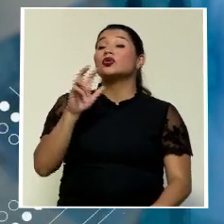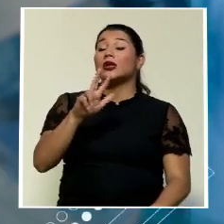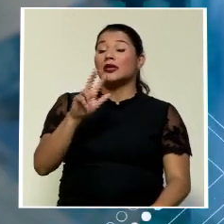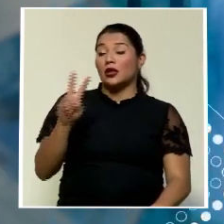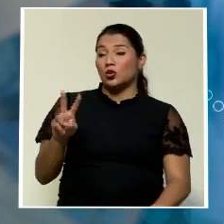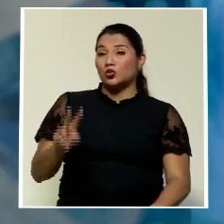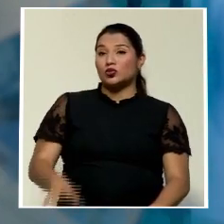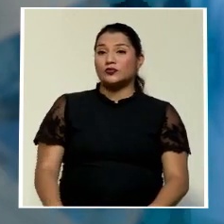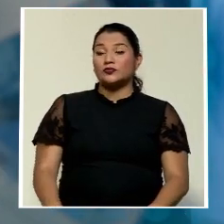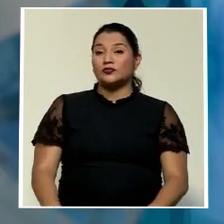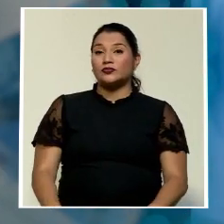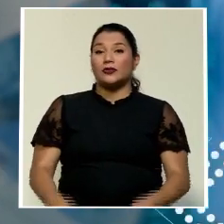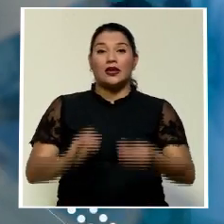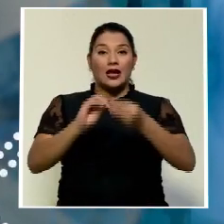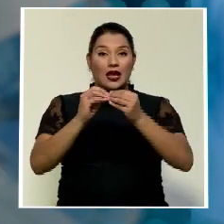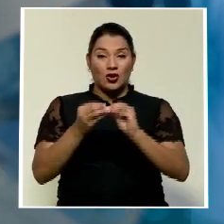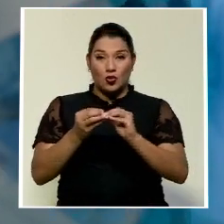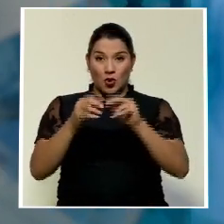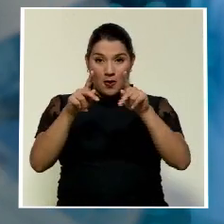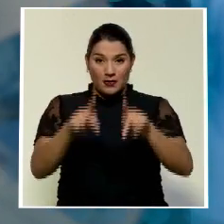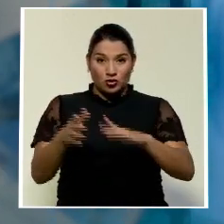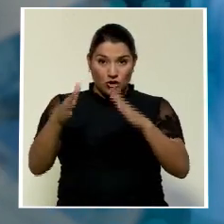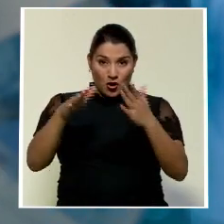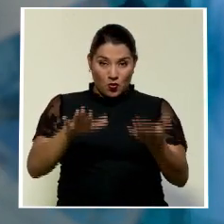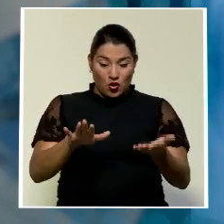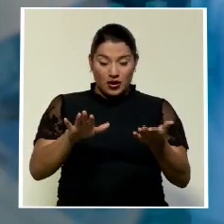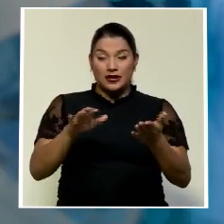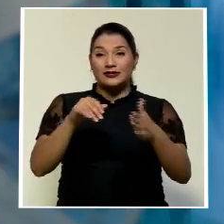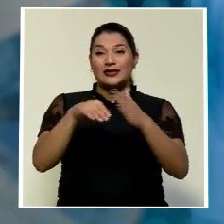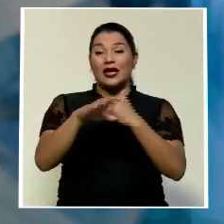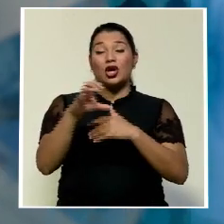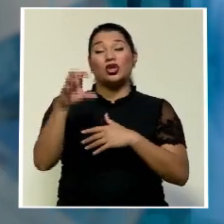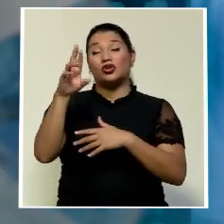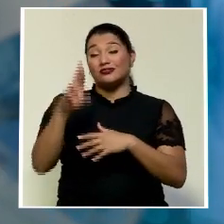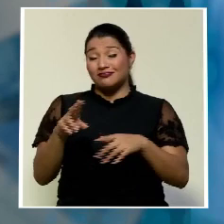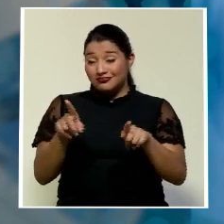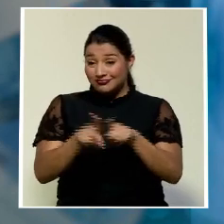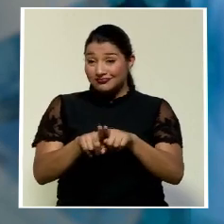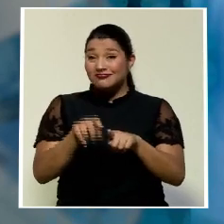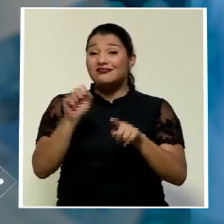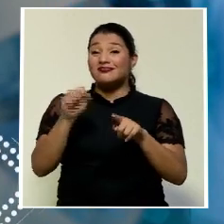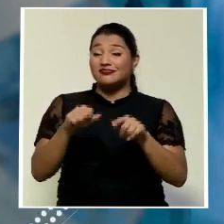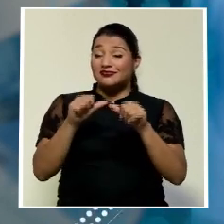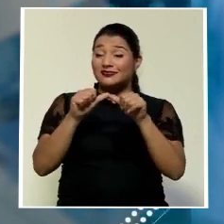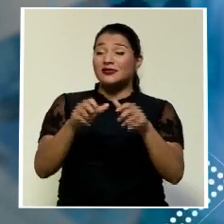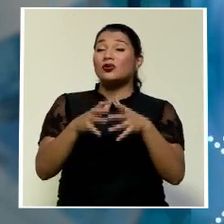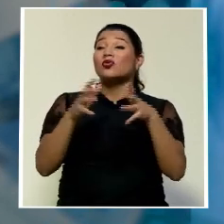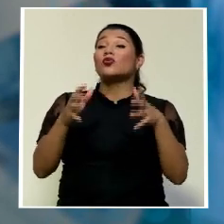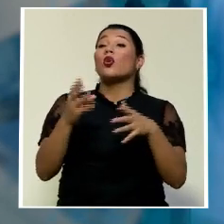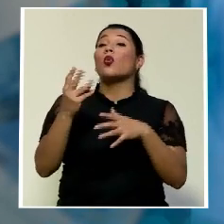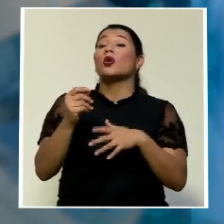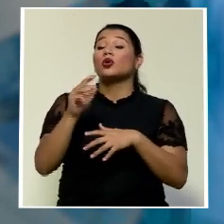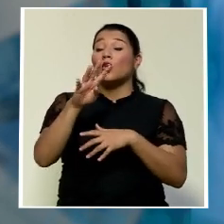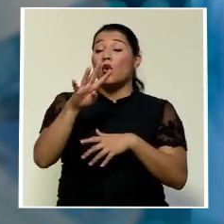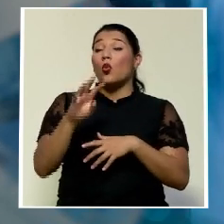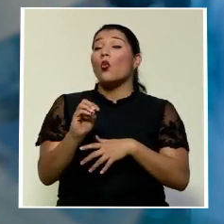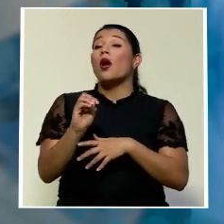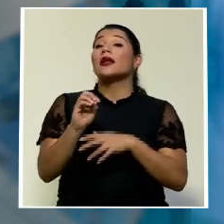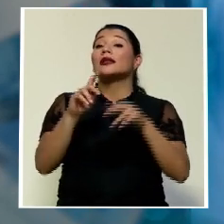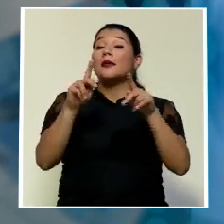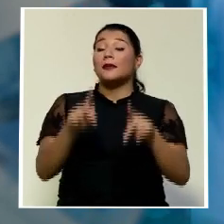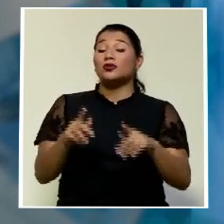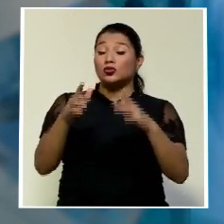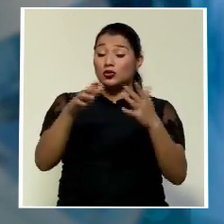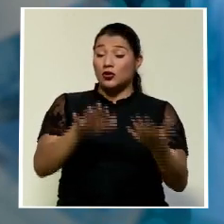518.632. La cantidad de fallecidos también continúa muy alta, 40 en